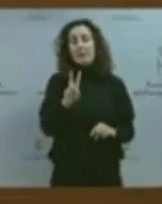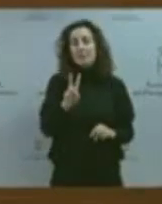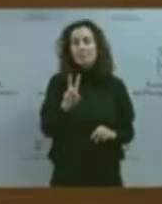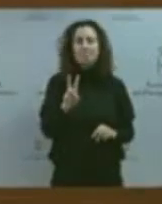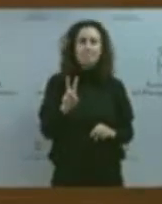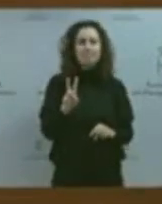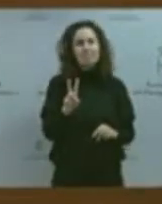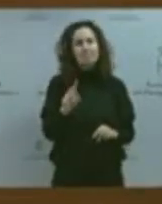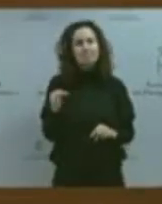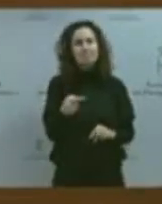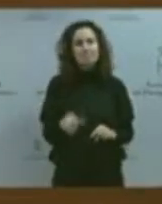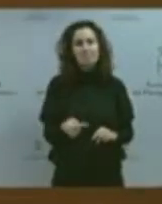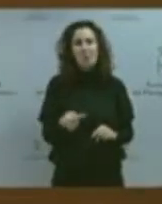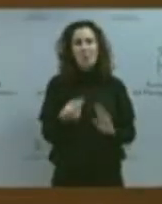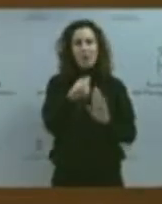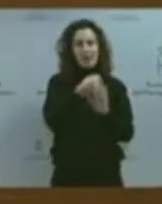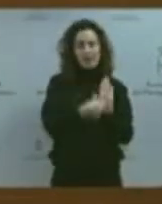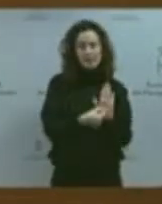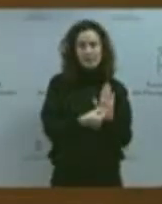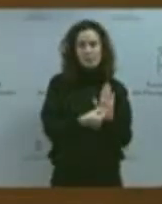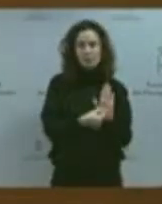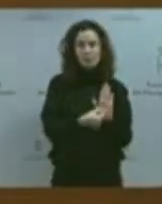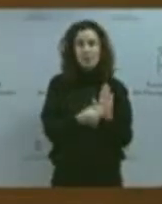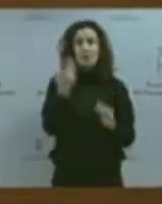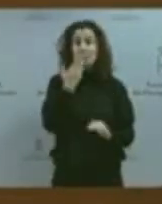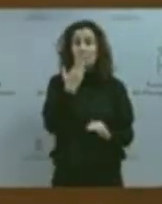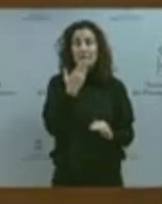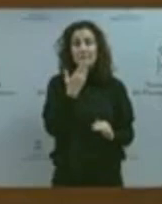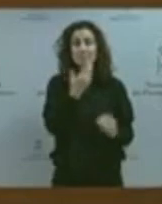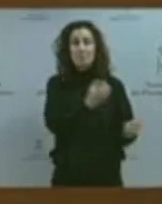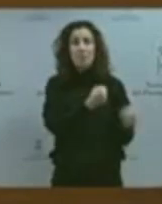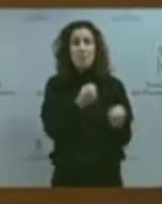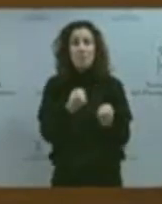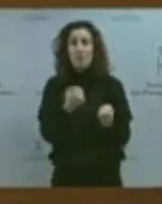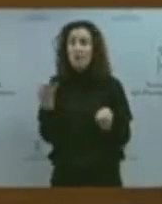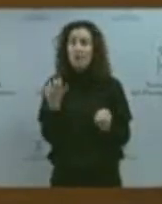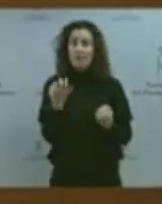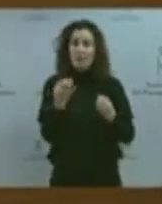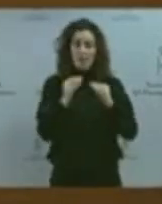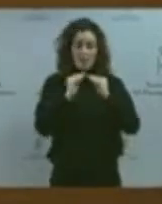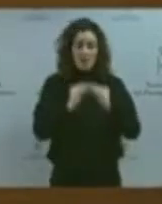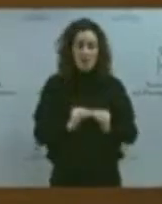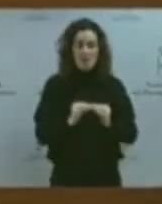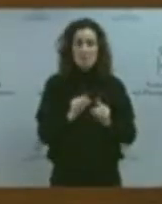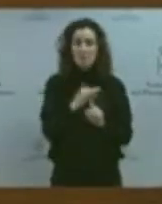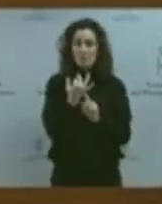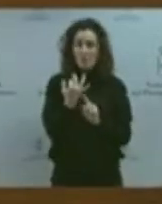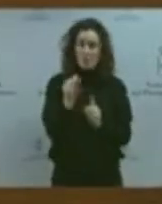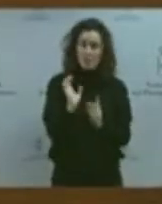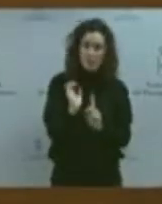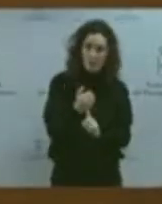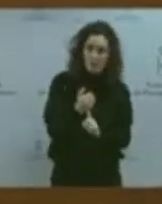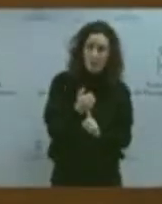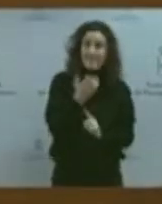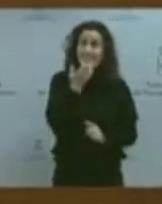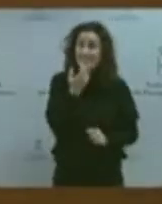cumple la escuela, por tanto tiene que ser reparado esta situación, porque si no hay patio, como usted dice, o